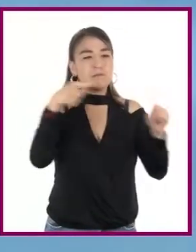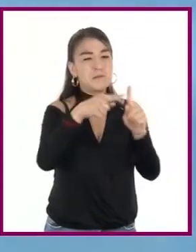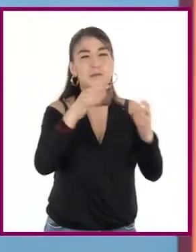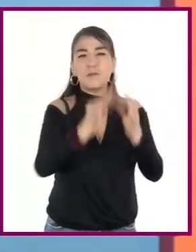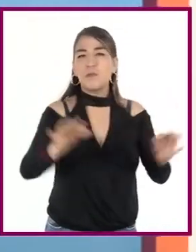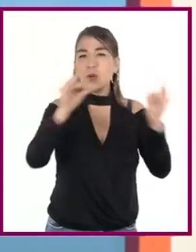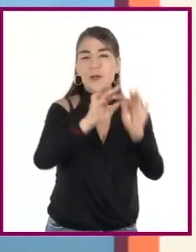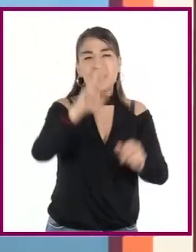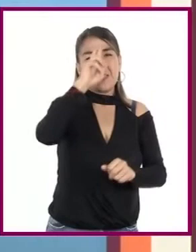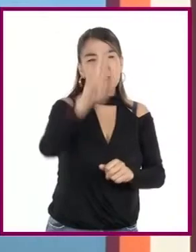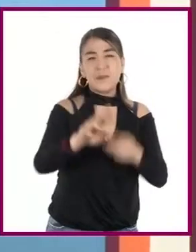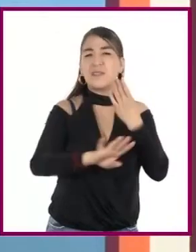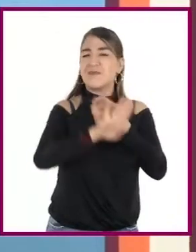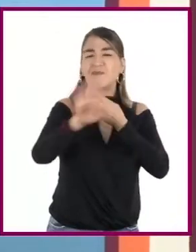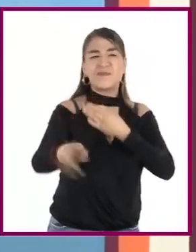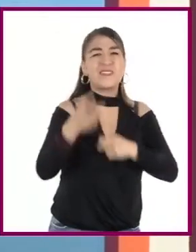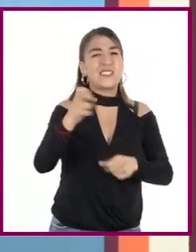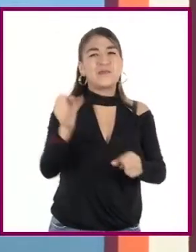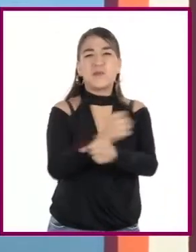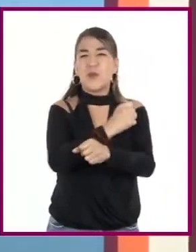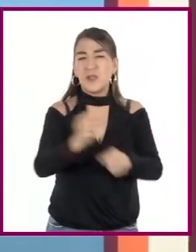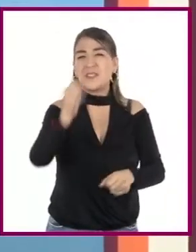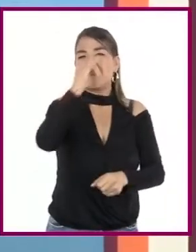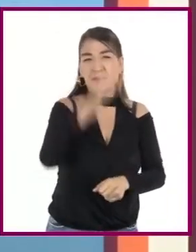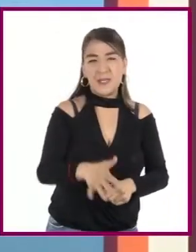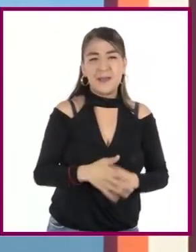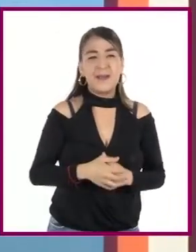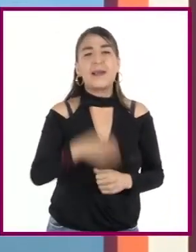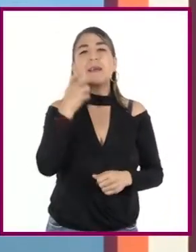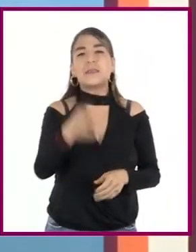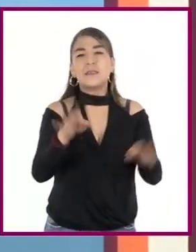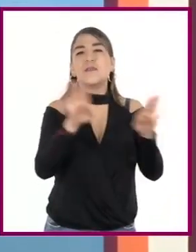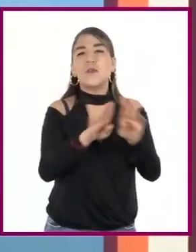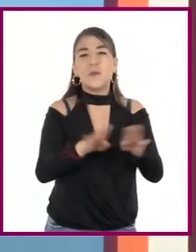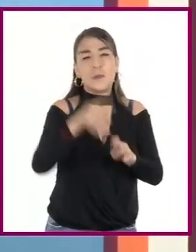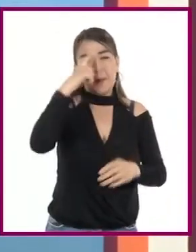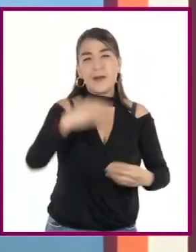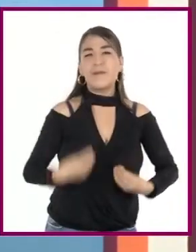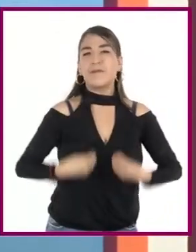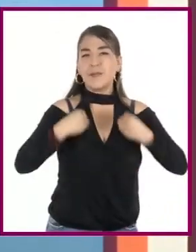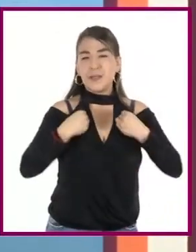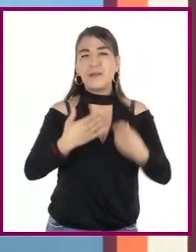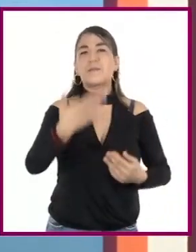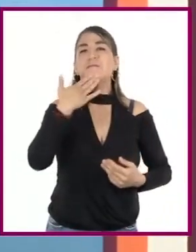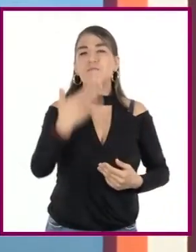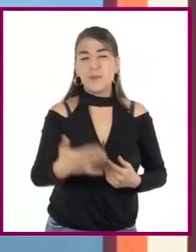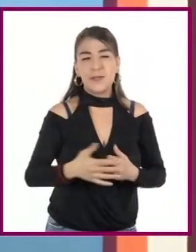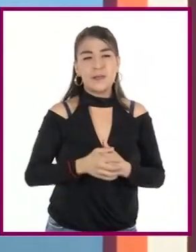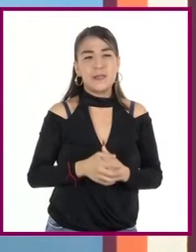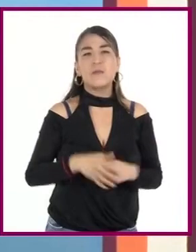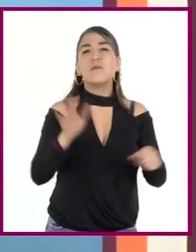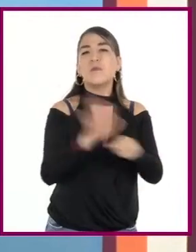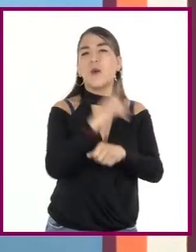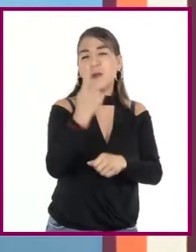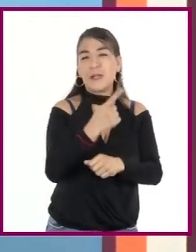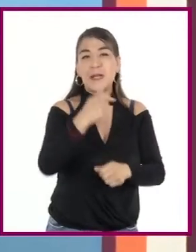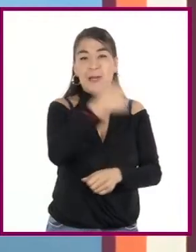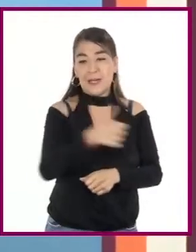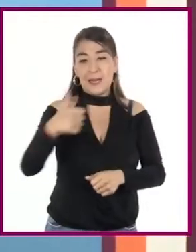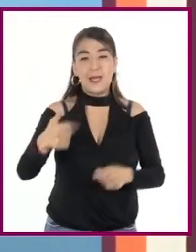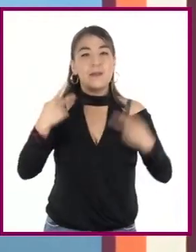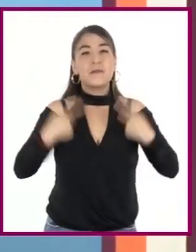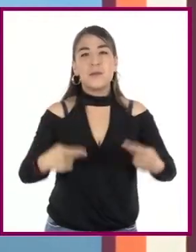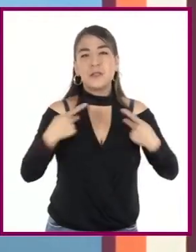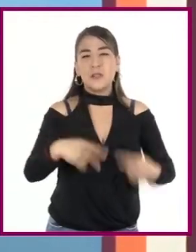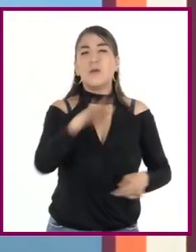y el rechazo a la violencia. También es una forma de condición de vivir dignamente, porque implica que cada